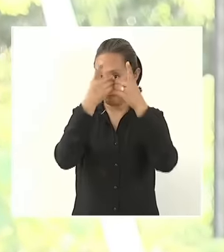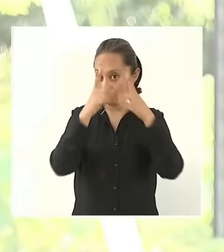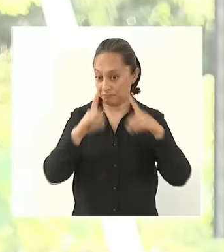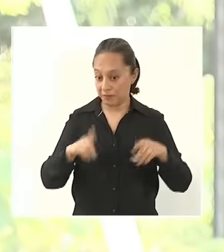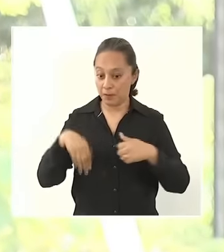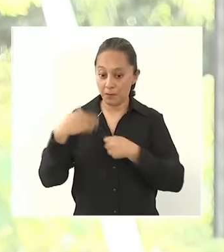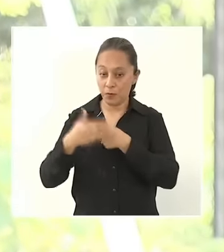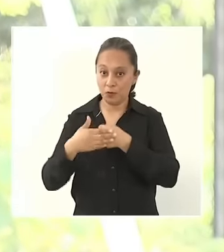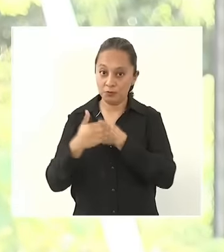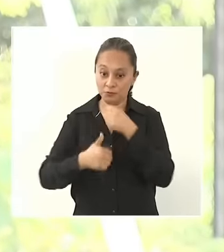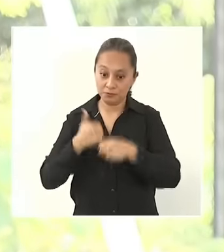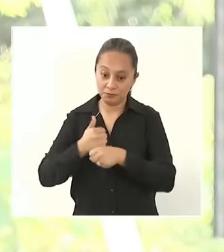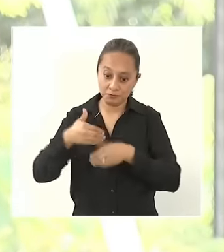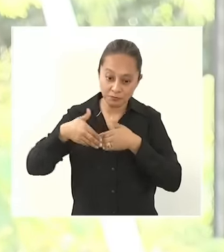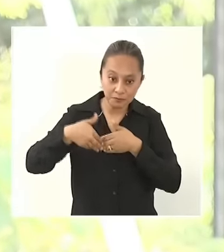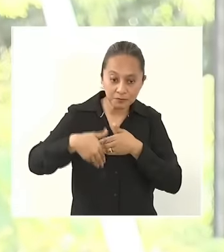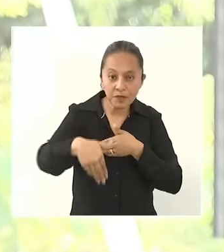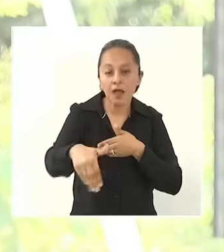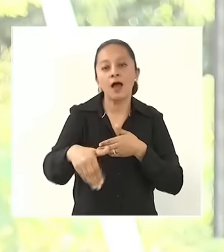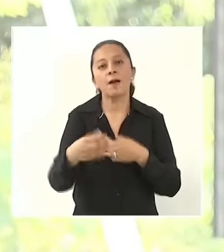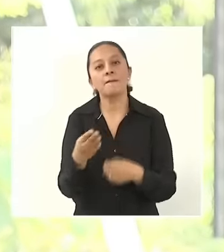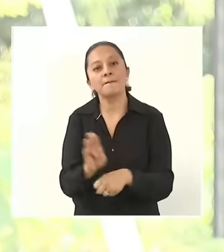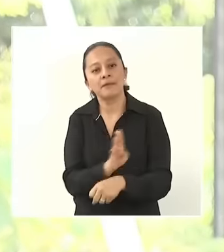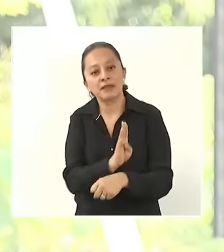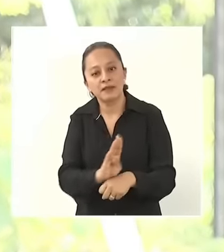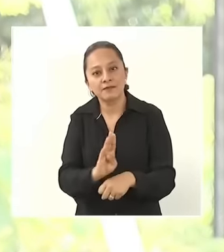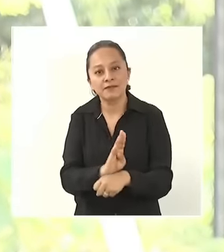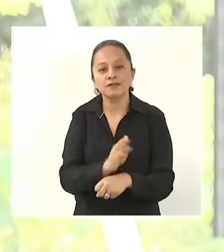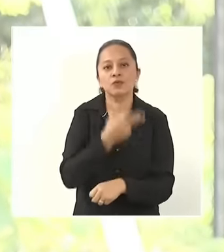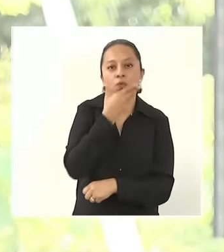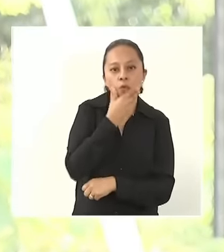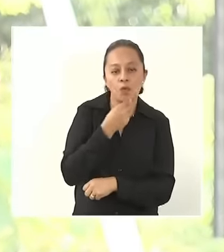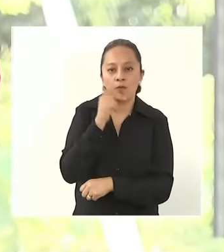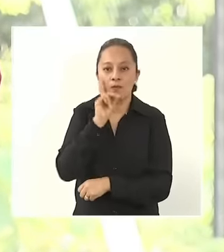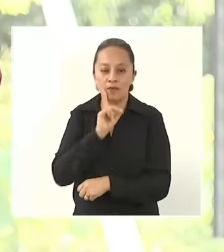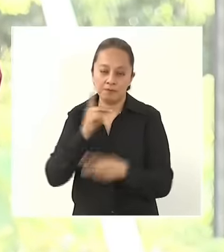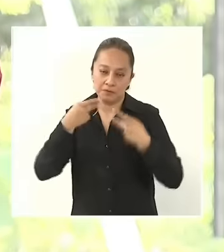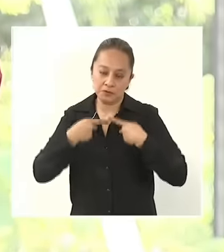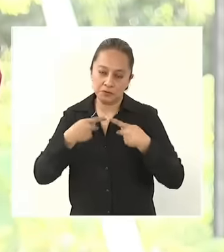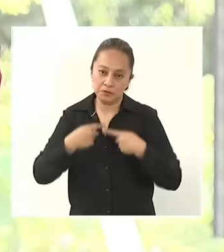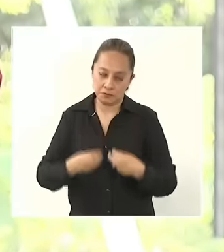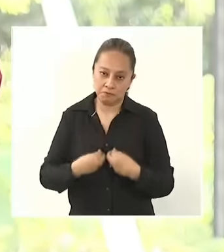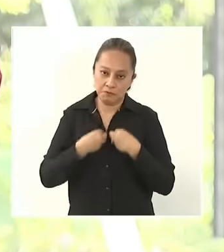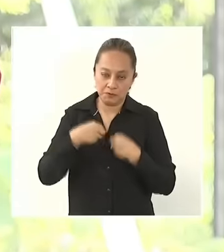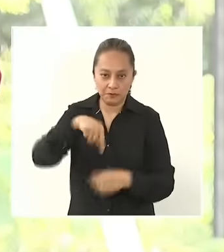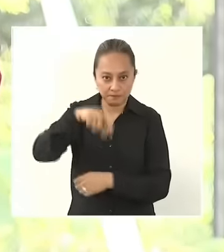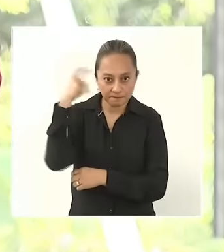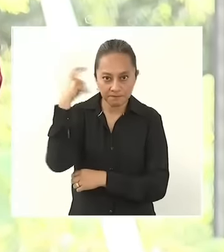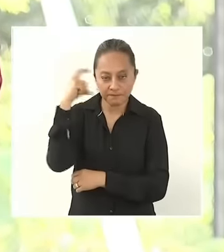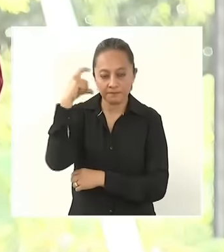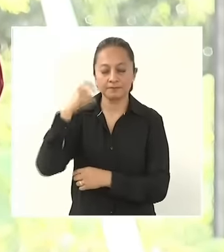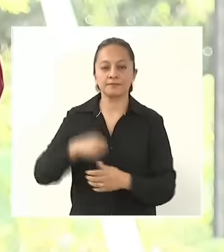siguientes años para beneficio de las y los habitantes de Querétaro. Estamos